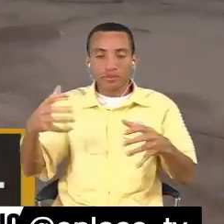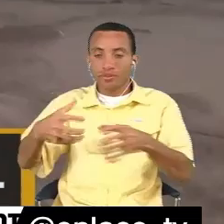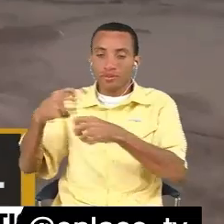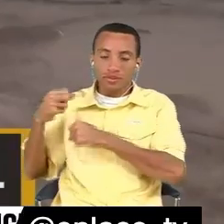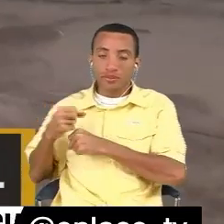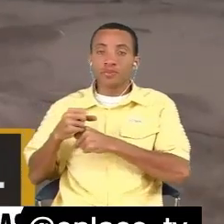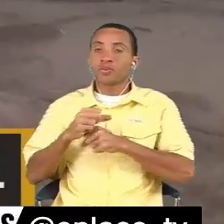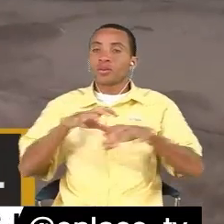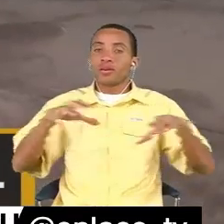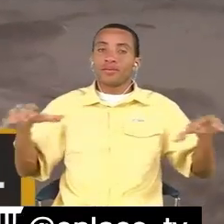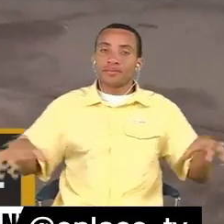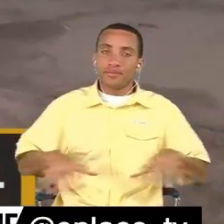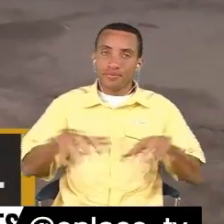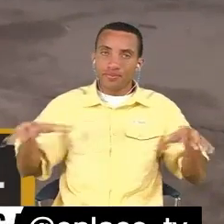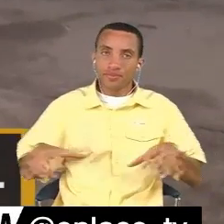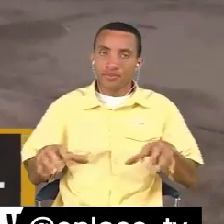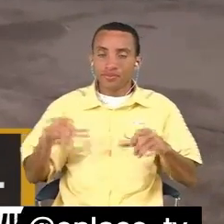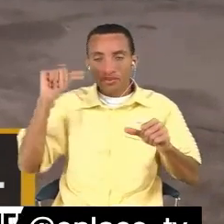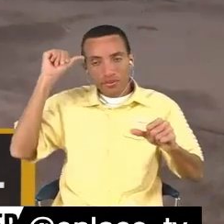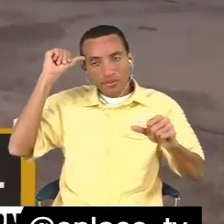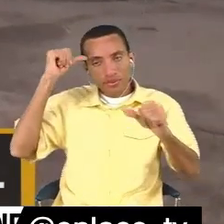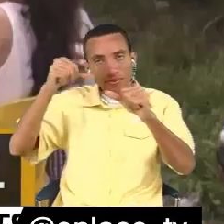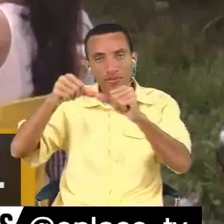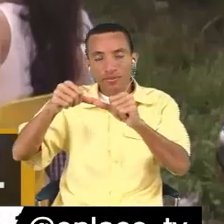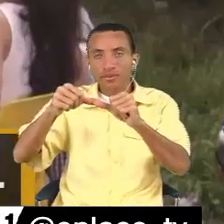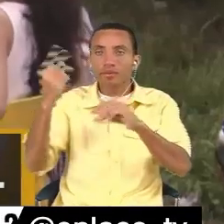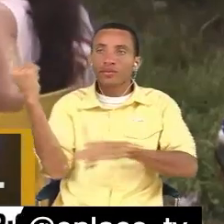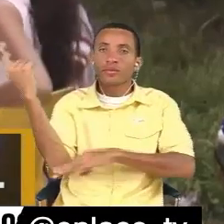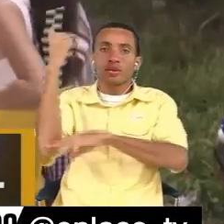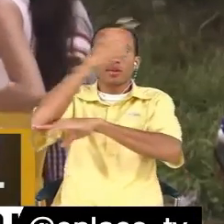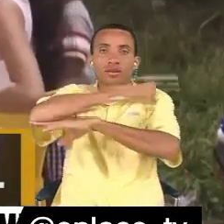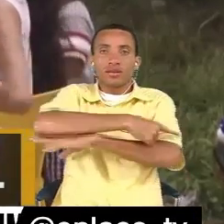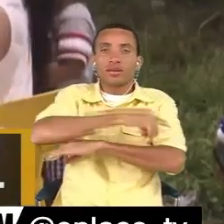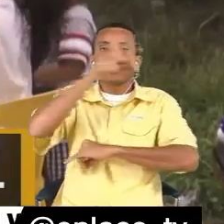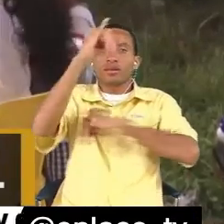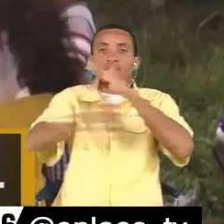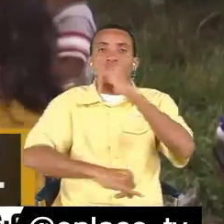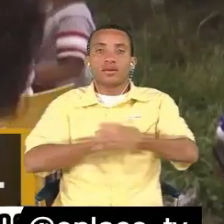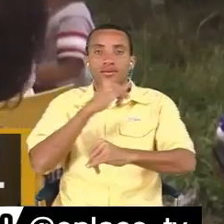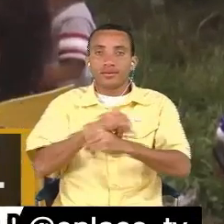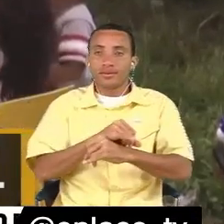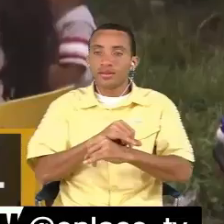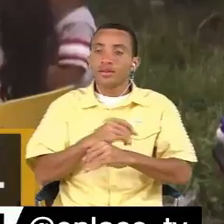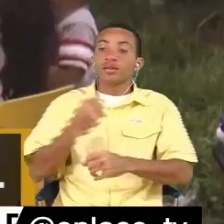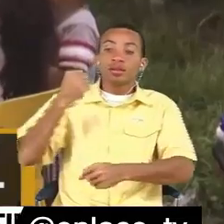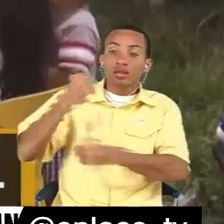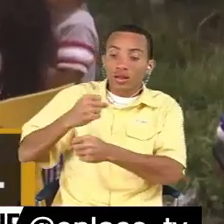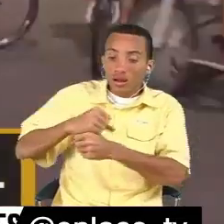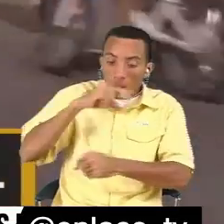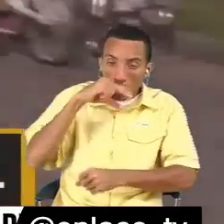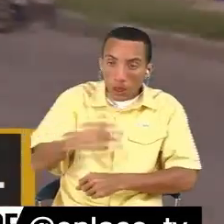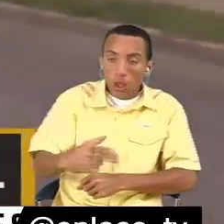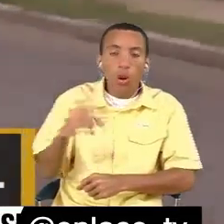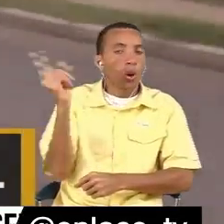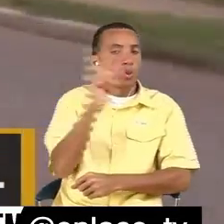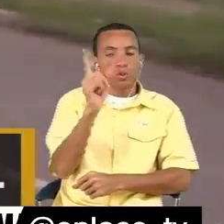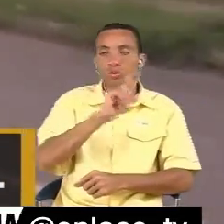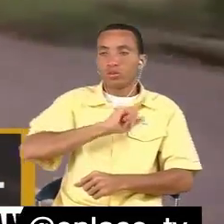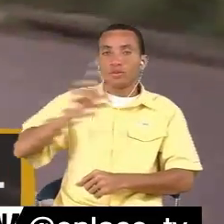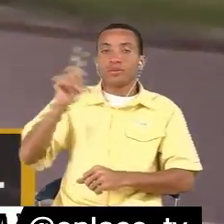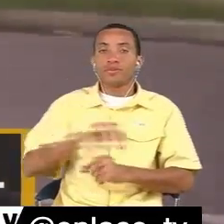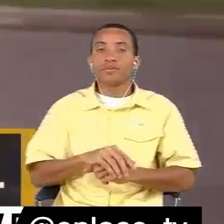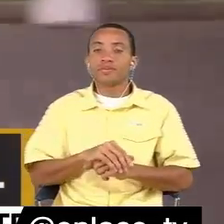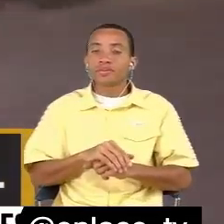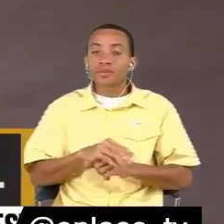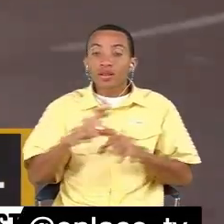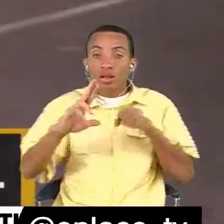actividades justamente en conmemoración del Día Internacional del No Trabajo Infantil. Vamos a estar en la llamada Ruta